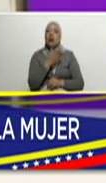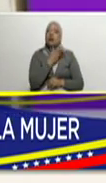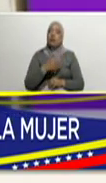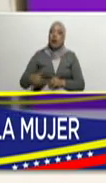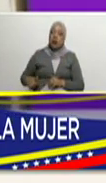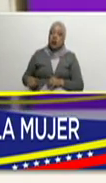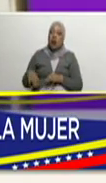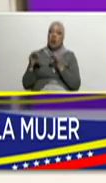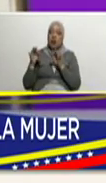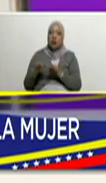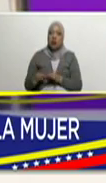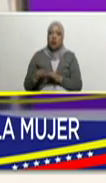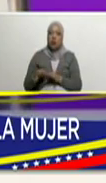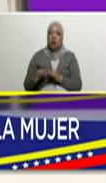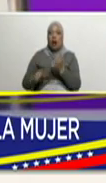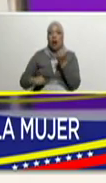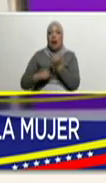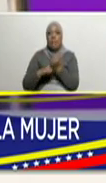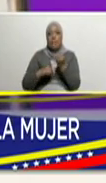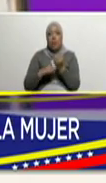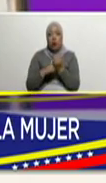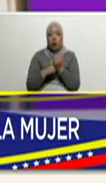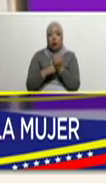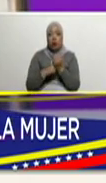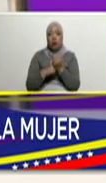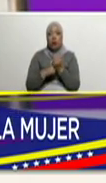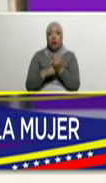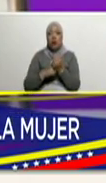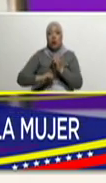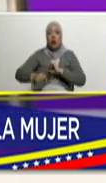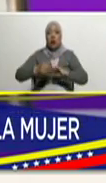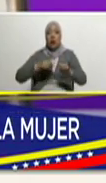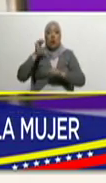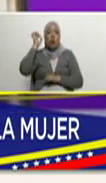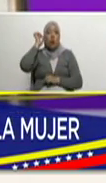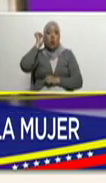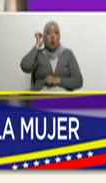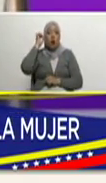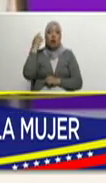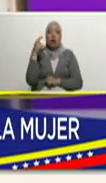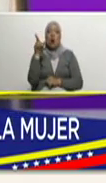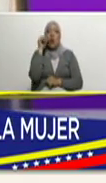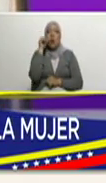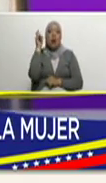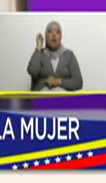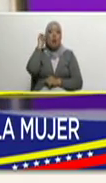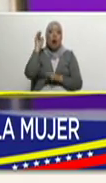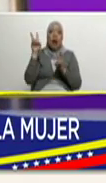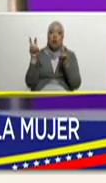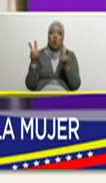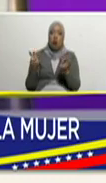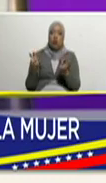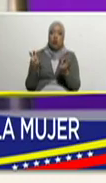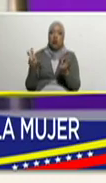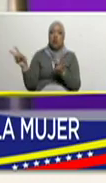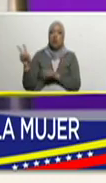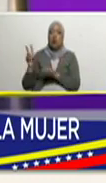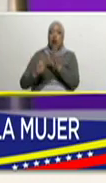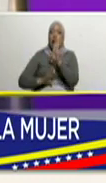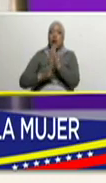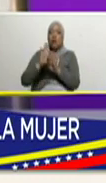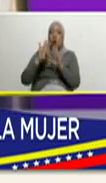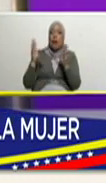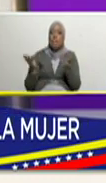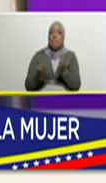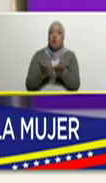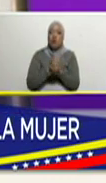estamos seguras que es un aporte como movimiento de mujeres para lo que es el hombre y la mujer nueva. Venir al mundo